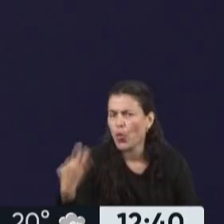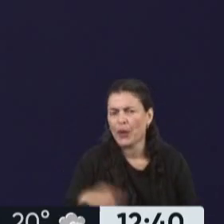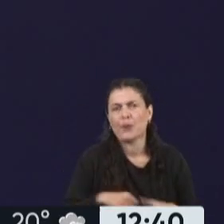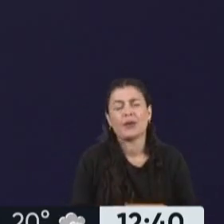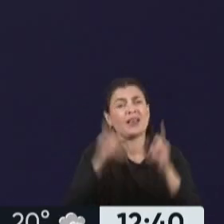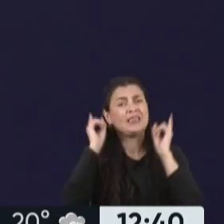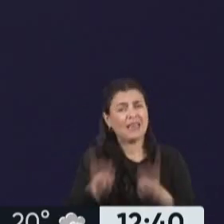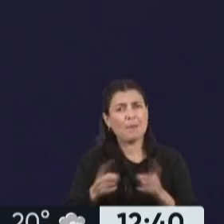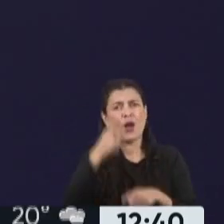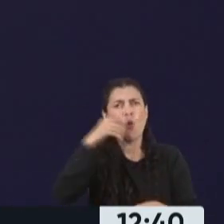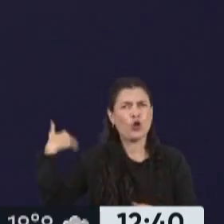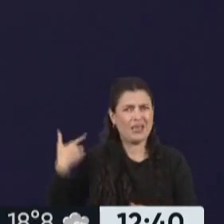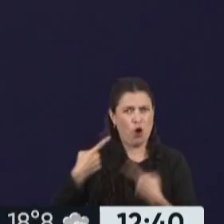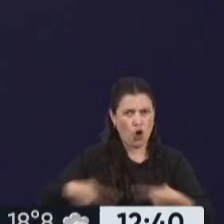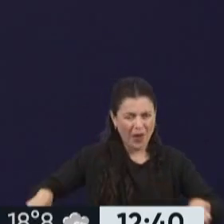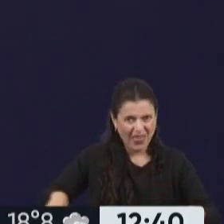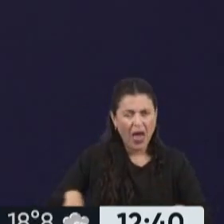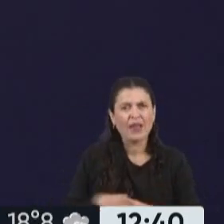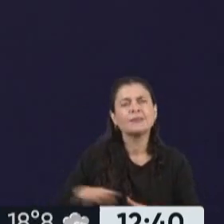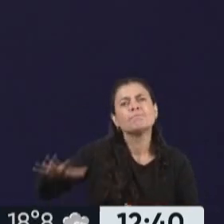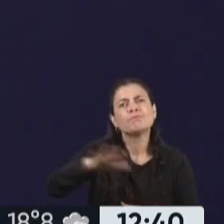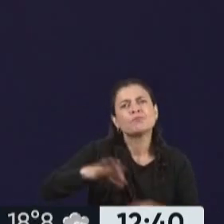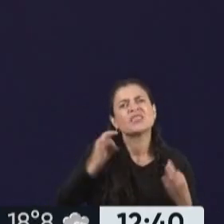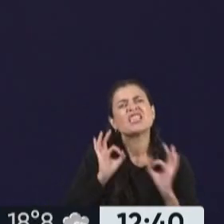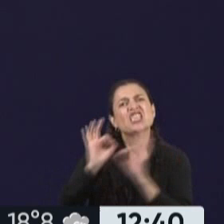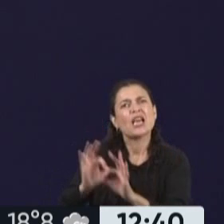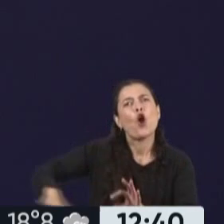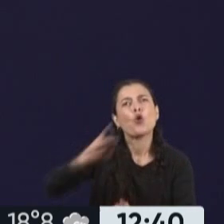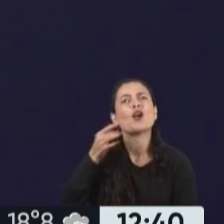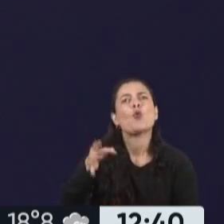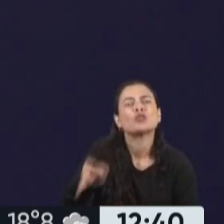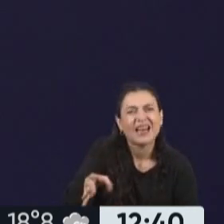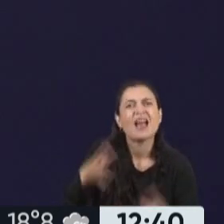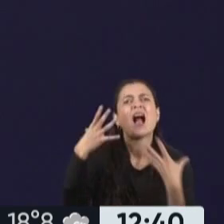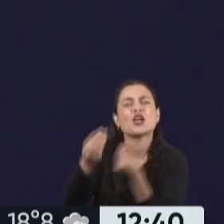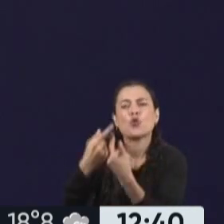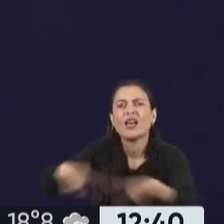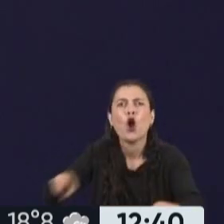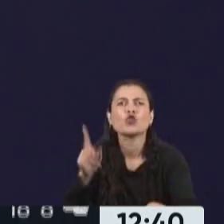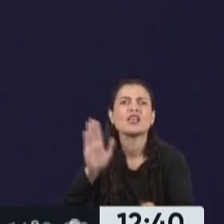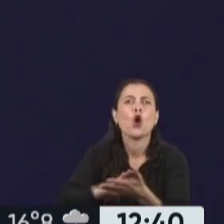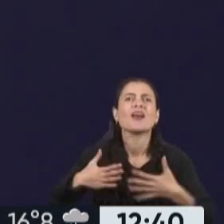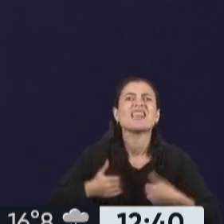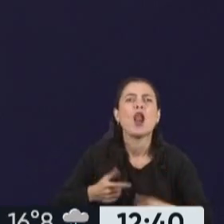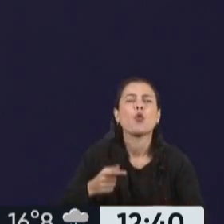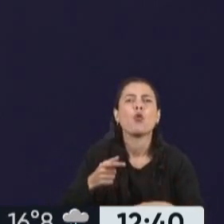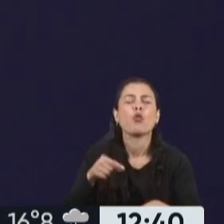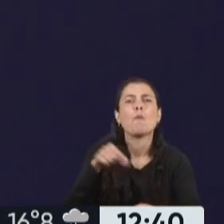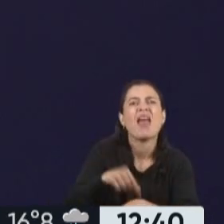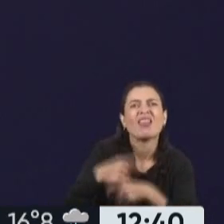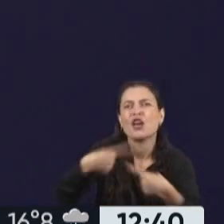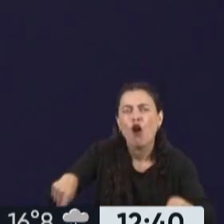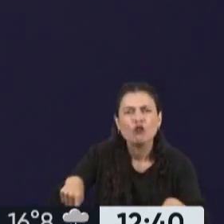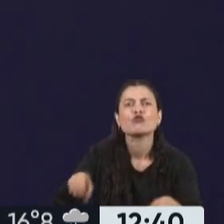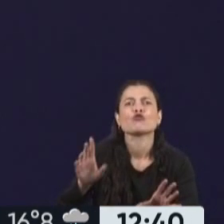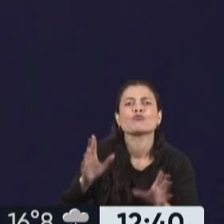vez, en las últimas horas llegó a la zona el tren sanitario para atender necesidades médicas de los damnificados